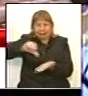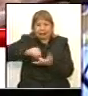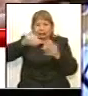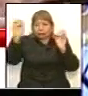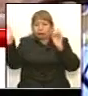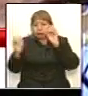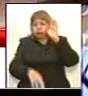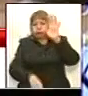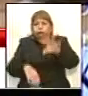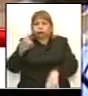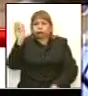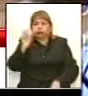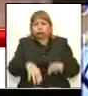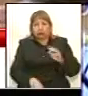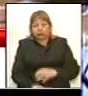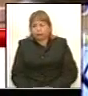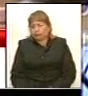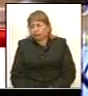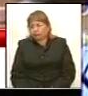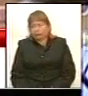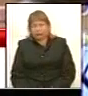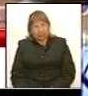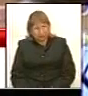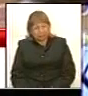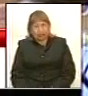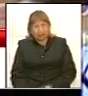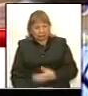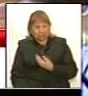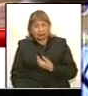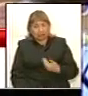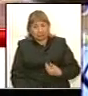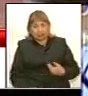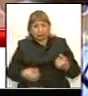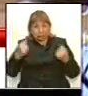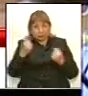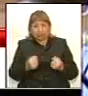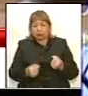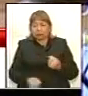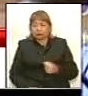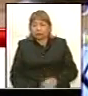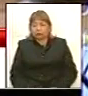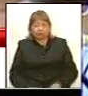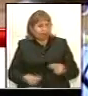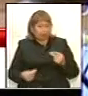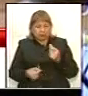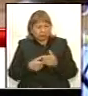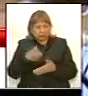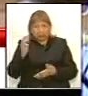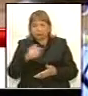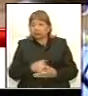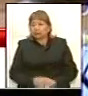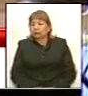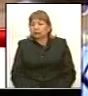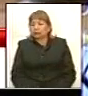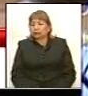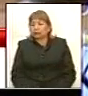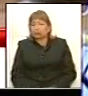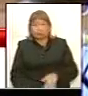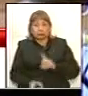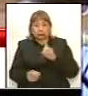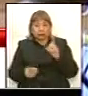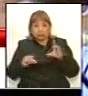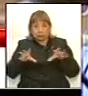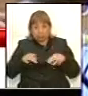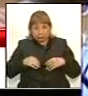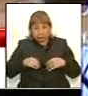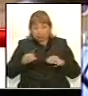ahí. Se agarra una institución del Estado que fue lo que hizo. Yo tomé decisiones así, arriesgándome con todo. Y como no los querían recibir en el